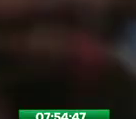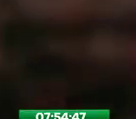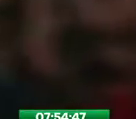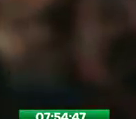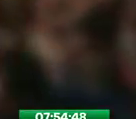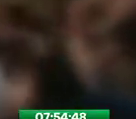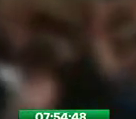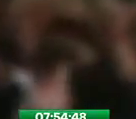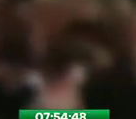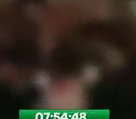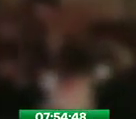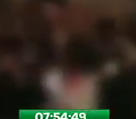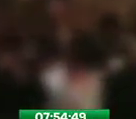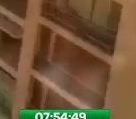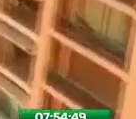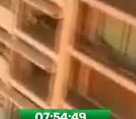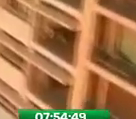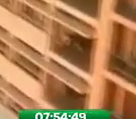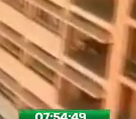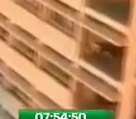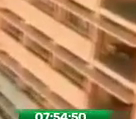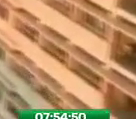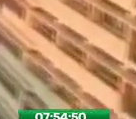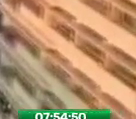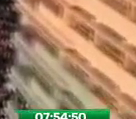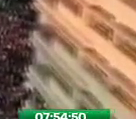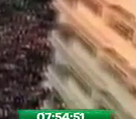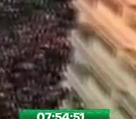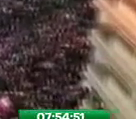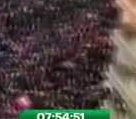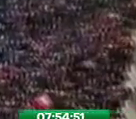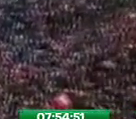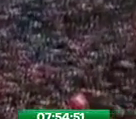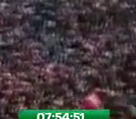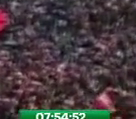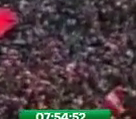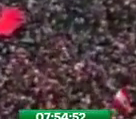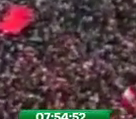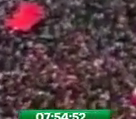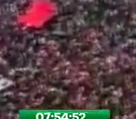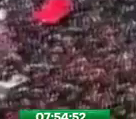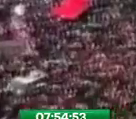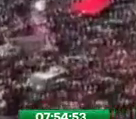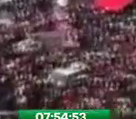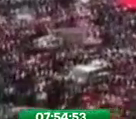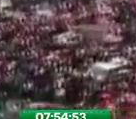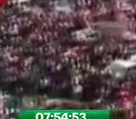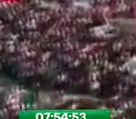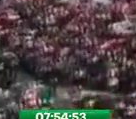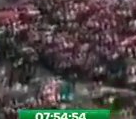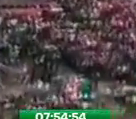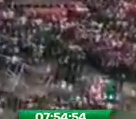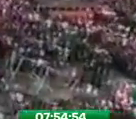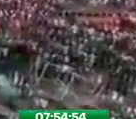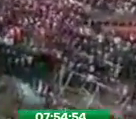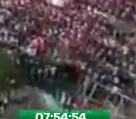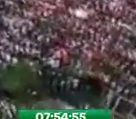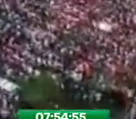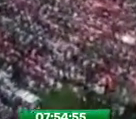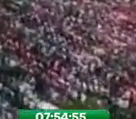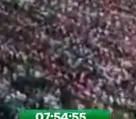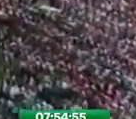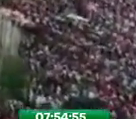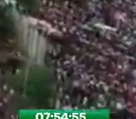Saad Hariri no pudo aguantar la presión y presentó la renuncia del ejecutivo al presidente del país. Las calles de